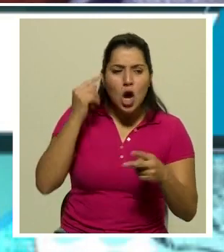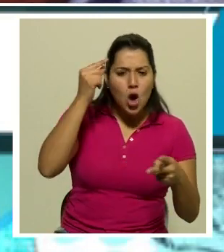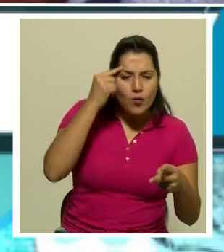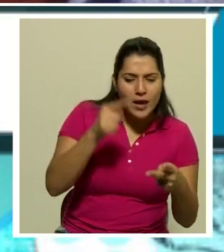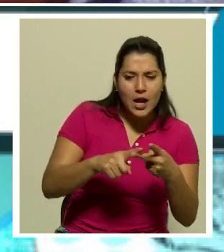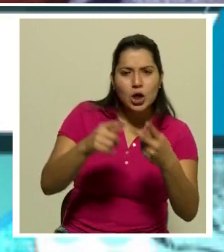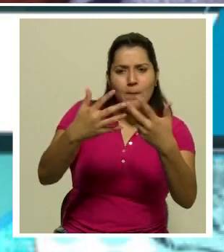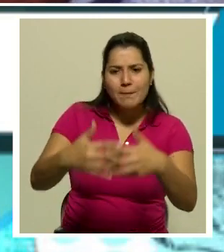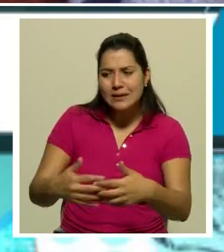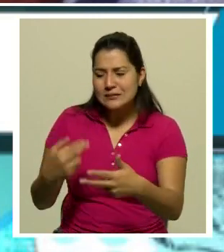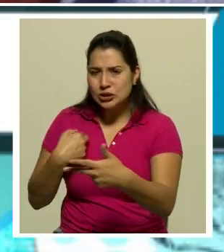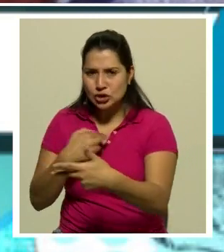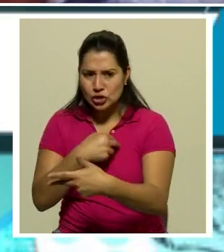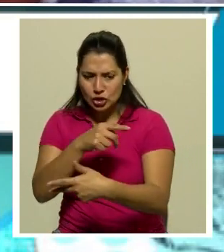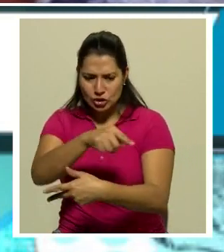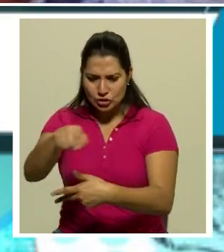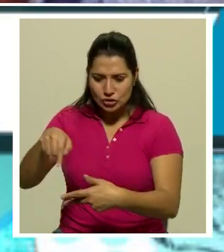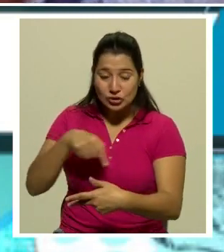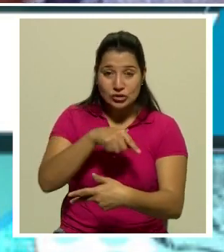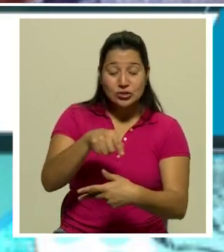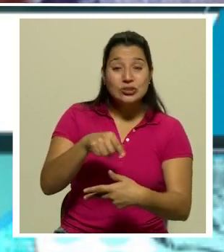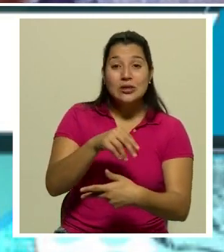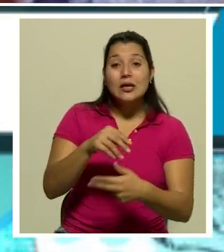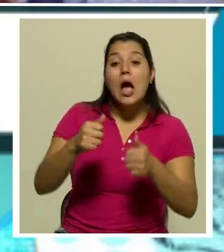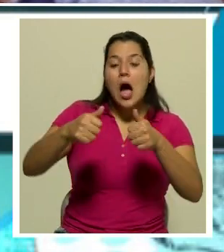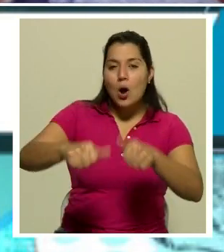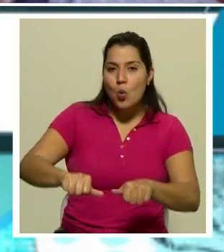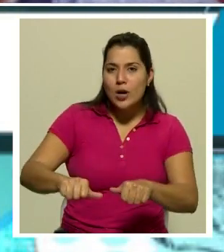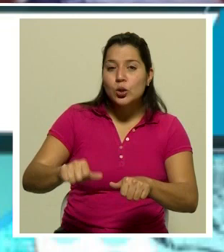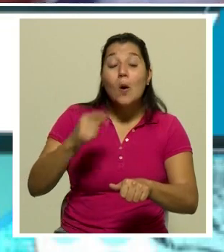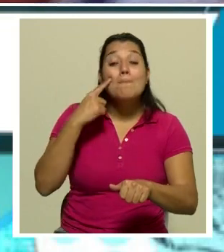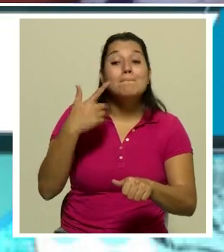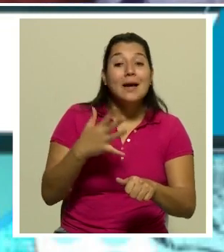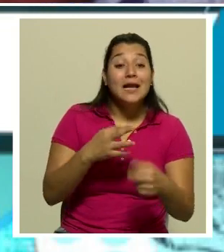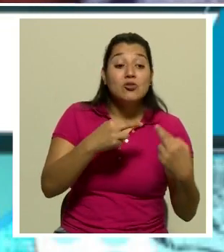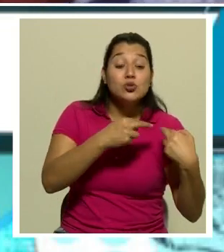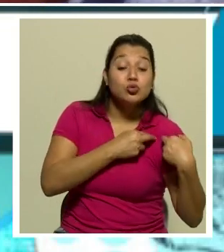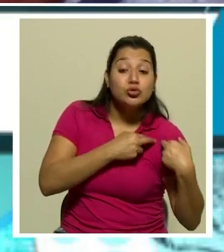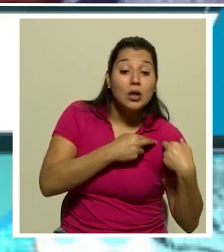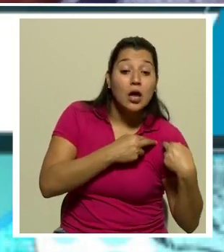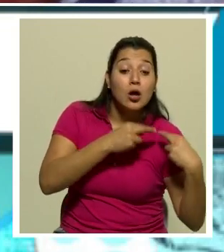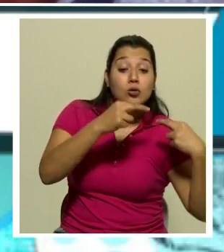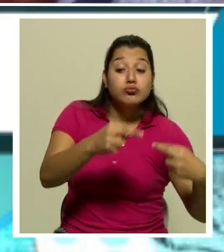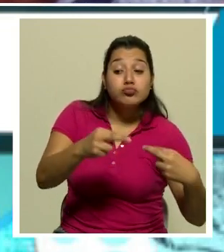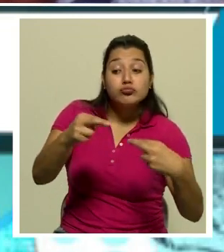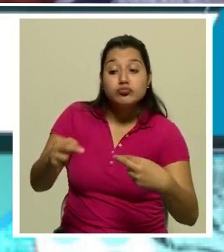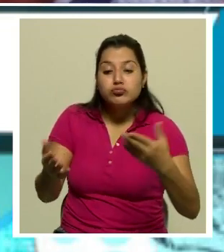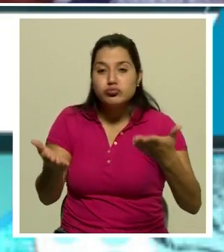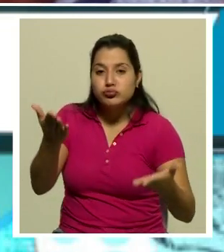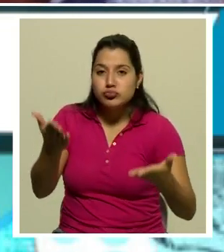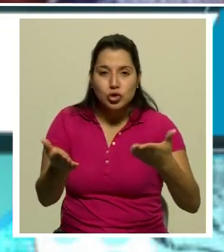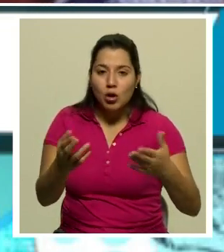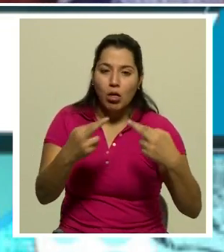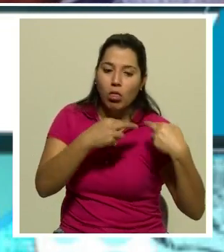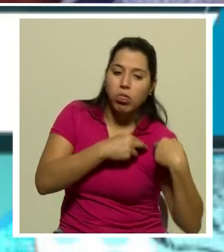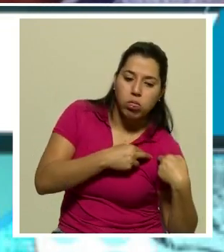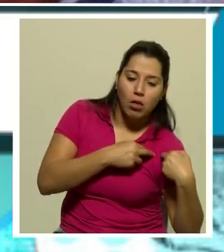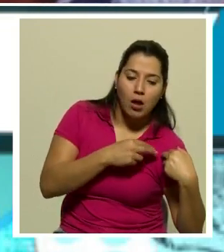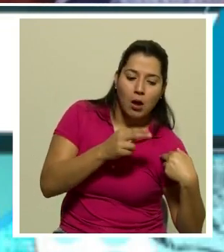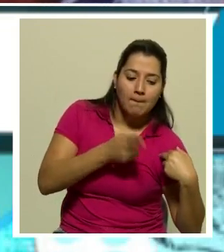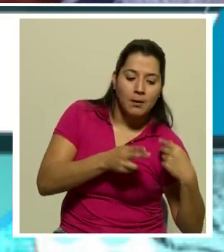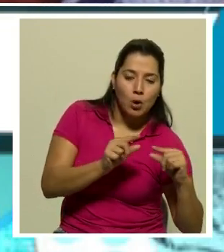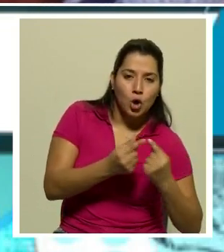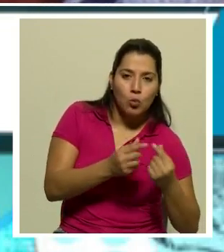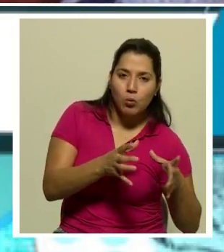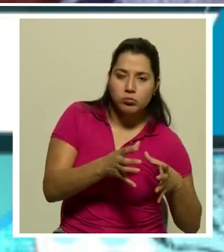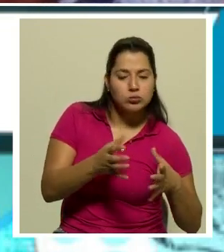necesarios que el país requiere y que no se cargue sobre un sector ni sobre el otro el peso de la crisis, sino que haya esa equidad